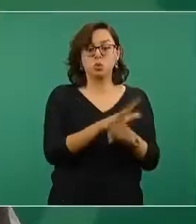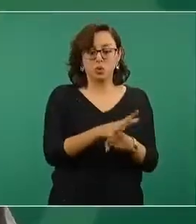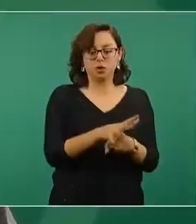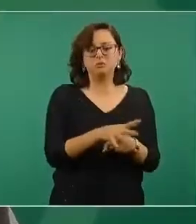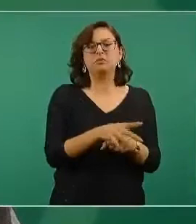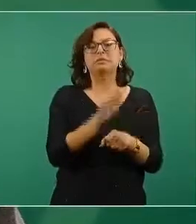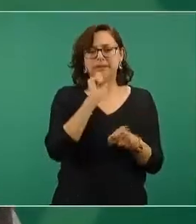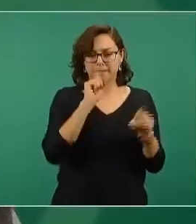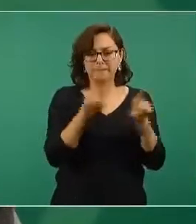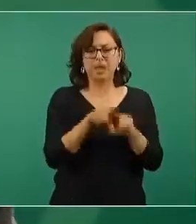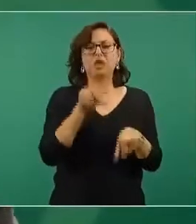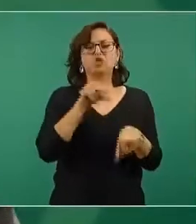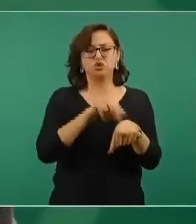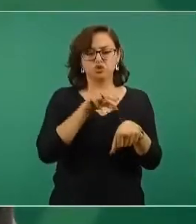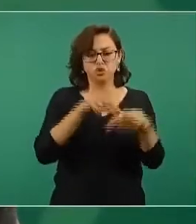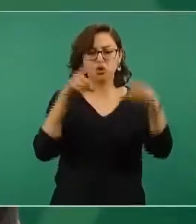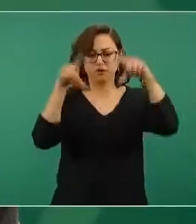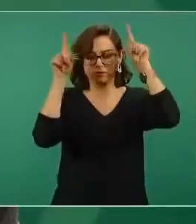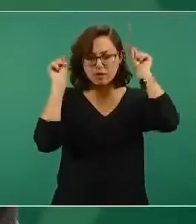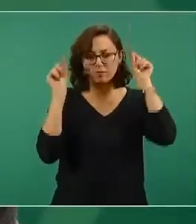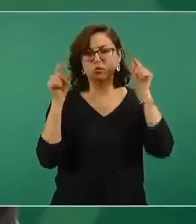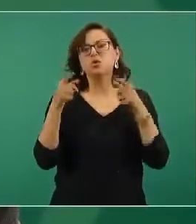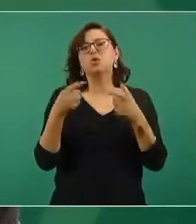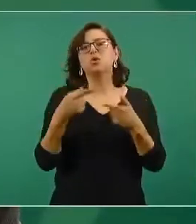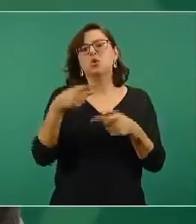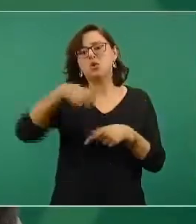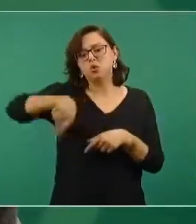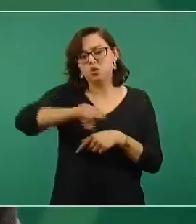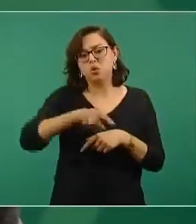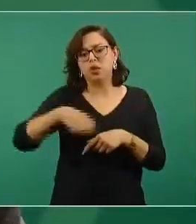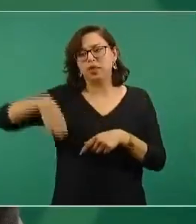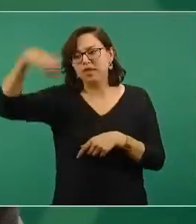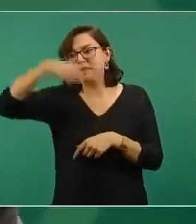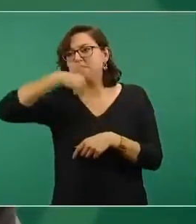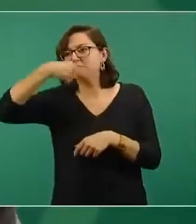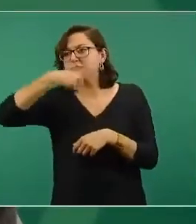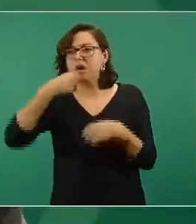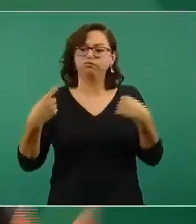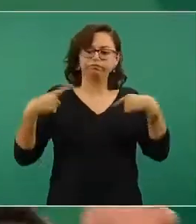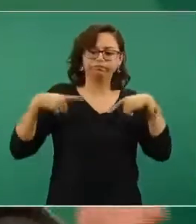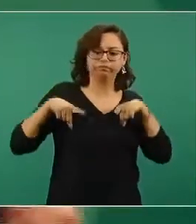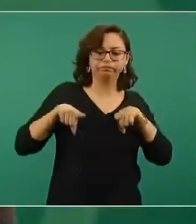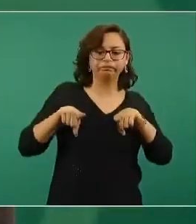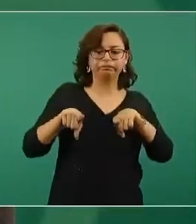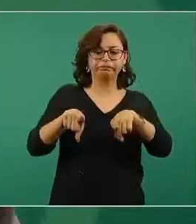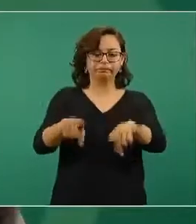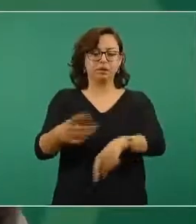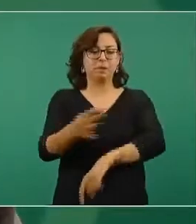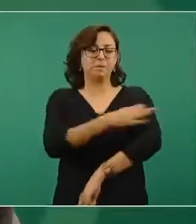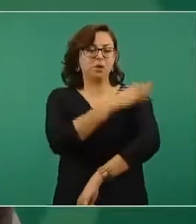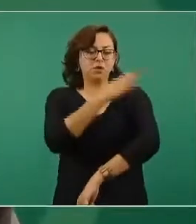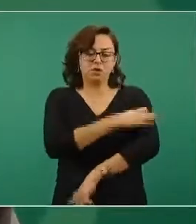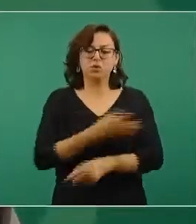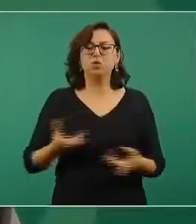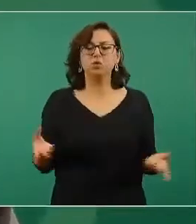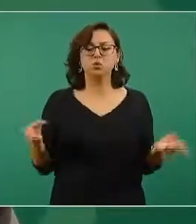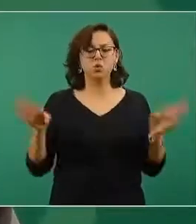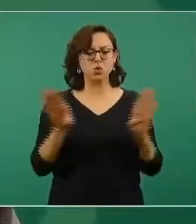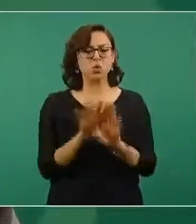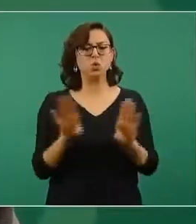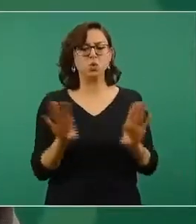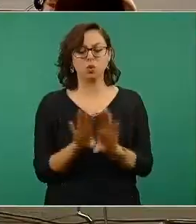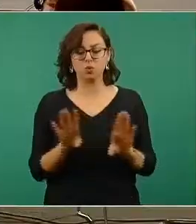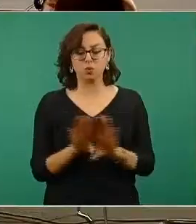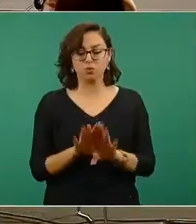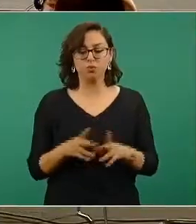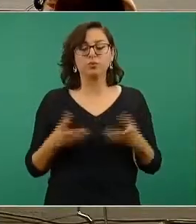manera concurrente con los adultos mayores, ¿no? Ahora, ¿cómo? Digo, la pregunta es ¿cómo? Entonces, tenemos un censo en